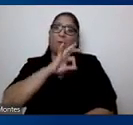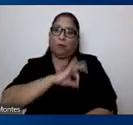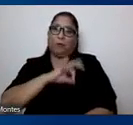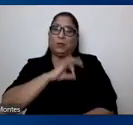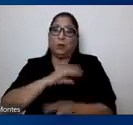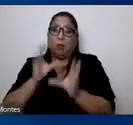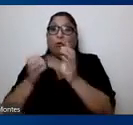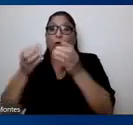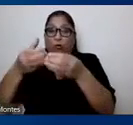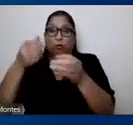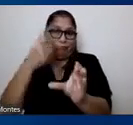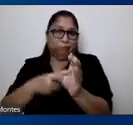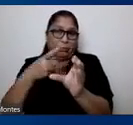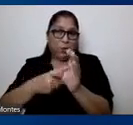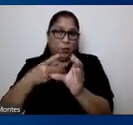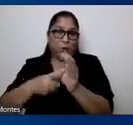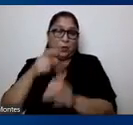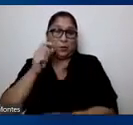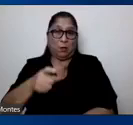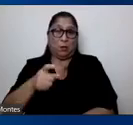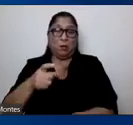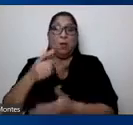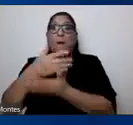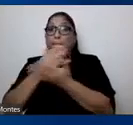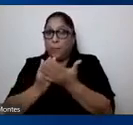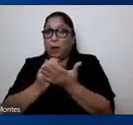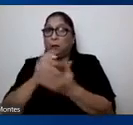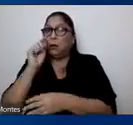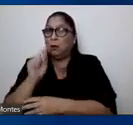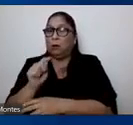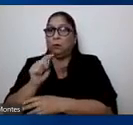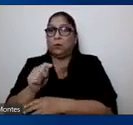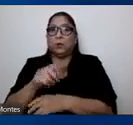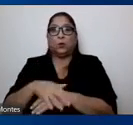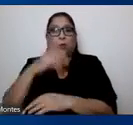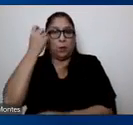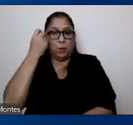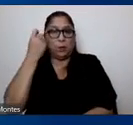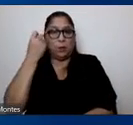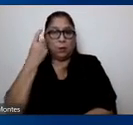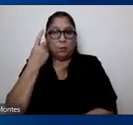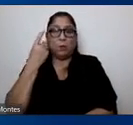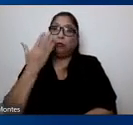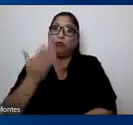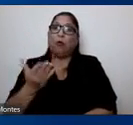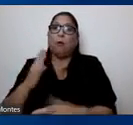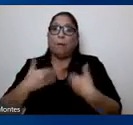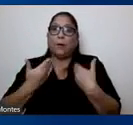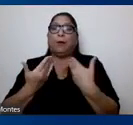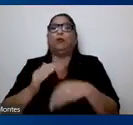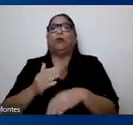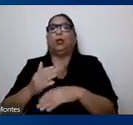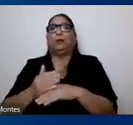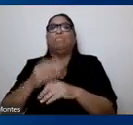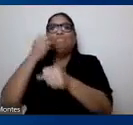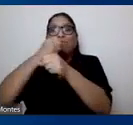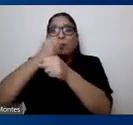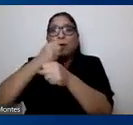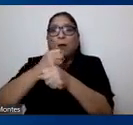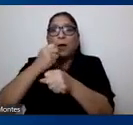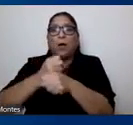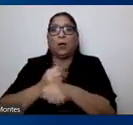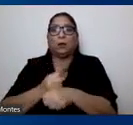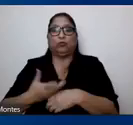los grupos subversivos y es parte también de su entendimiento para el desarrollo de su lógica armada